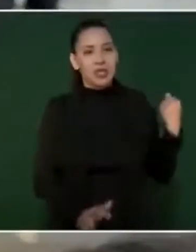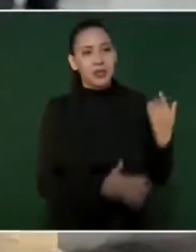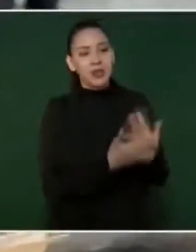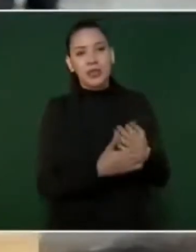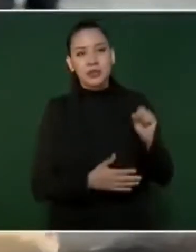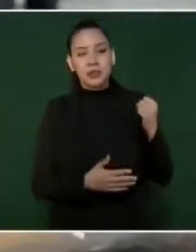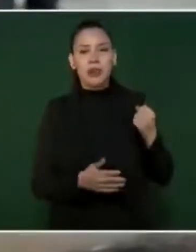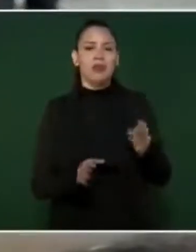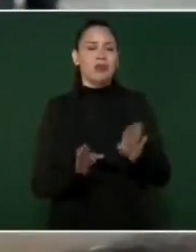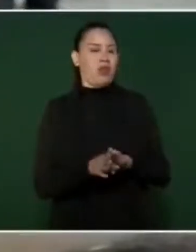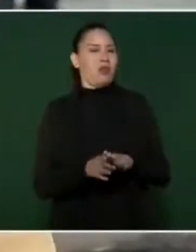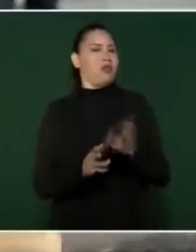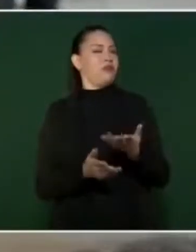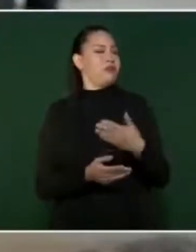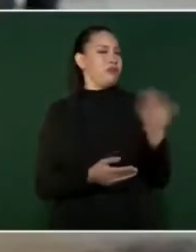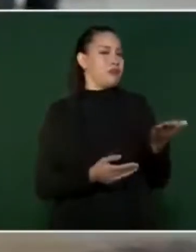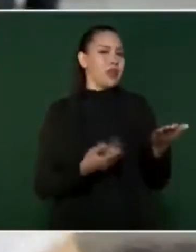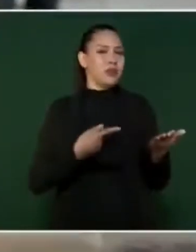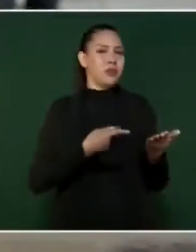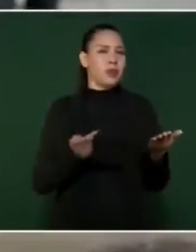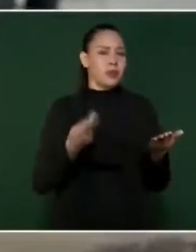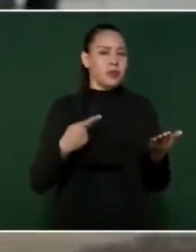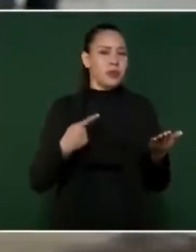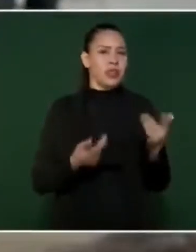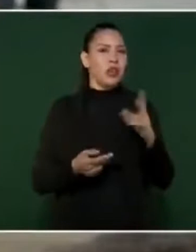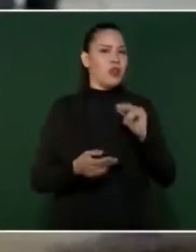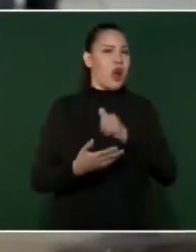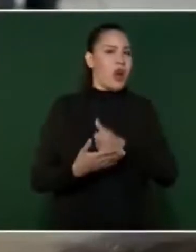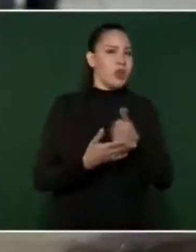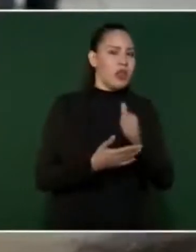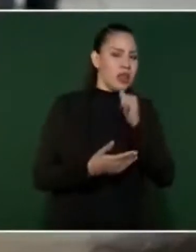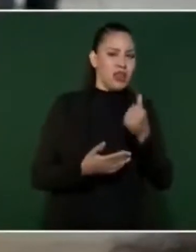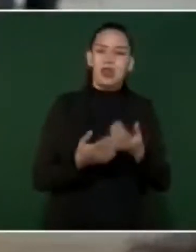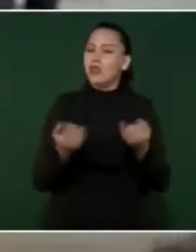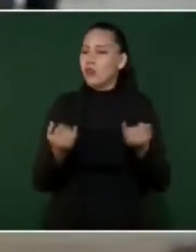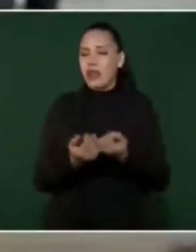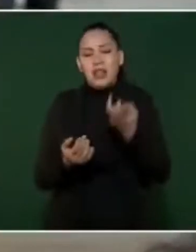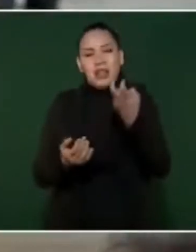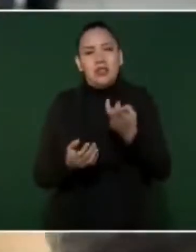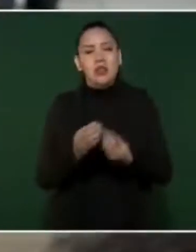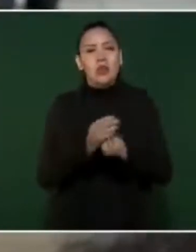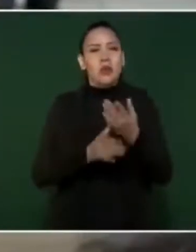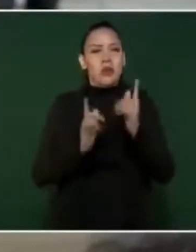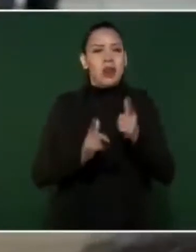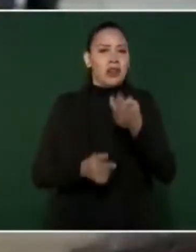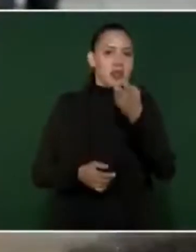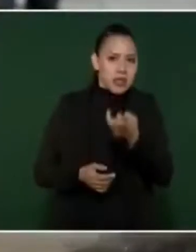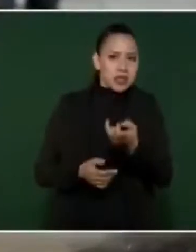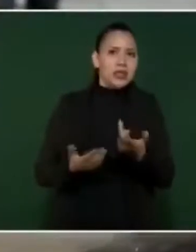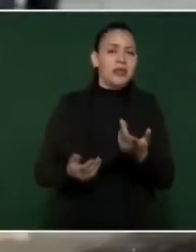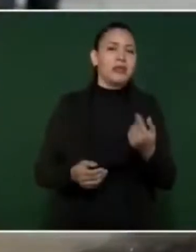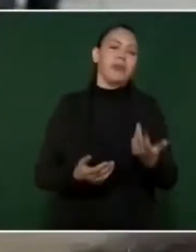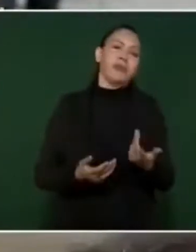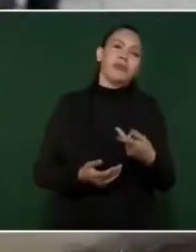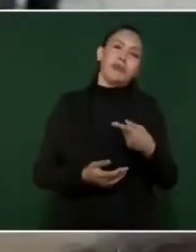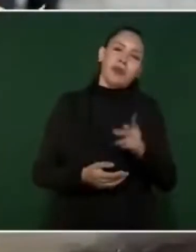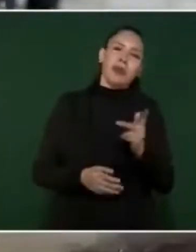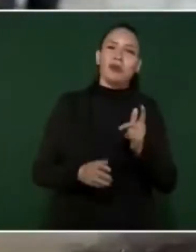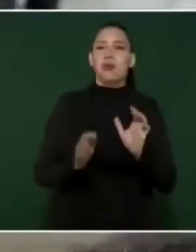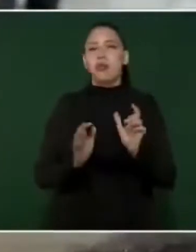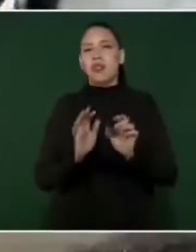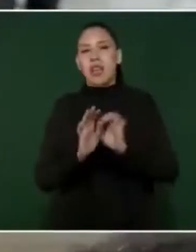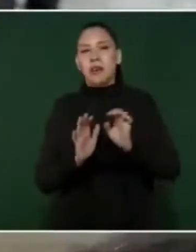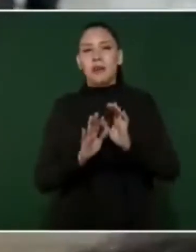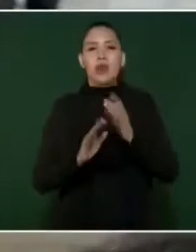a aparecer. Algo está pasando en Nuevo Laredo, señor presidente, y creo que el hecho de negar o de ocultar o de decir que no pasa nada a